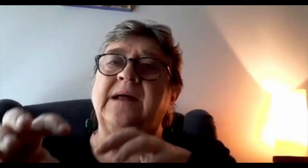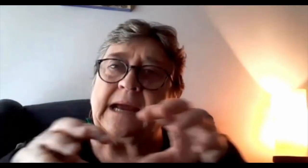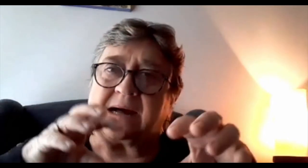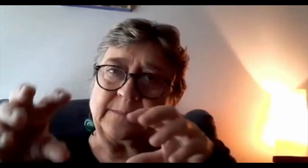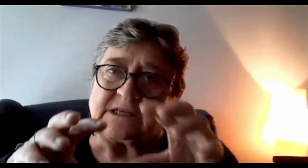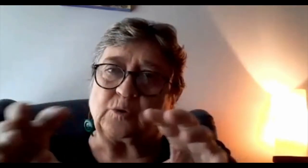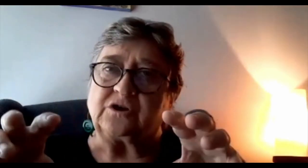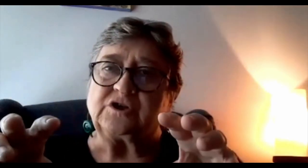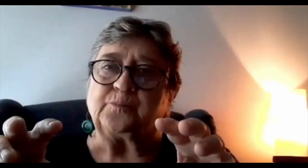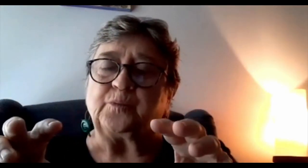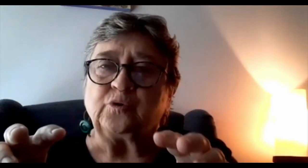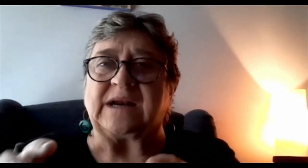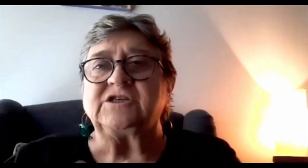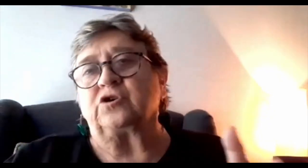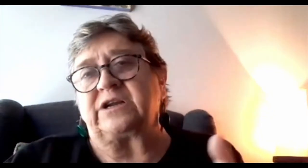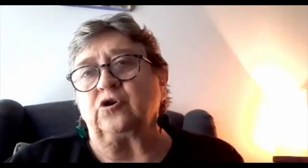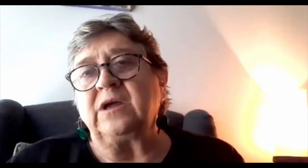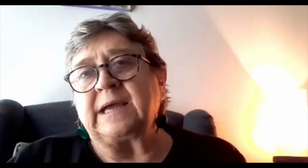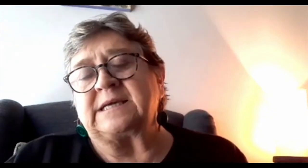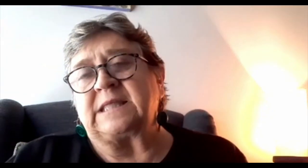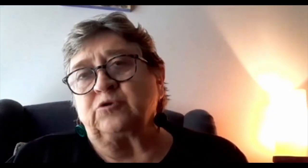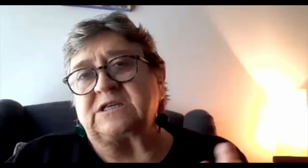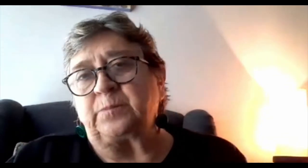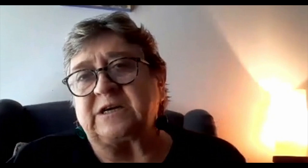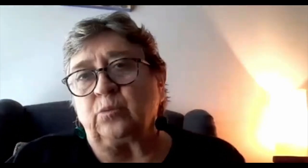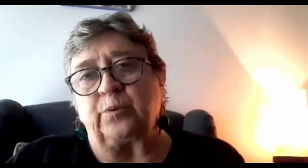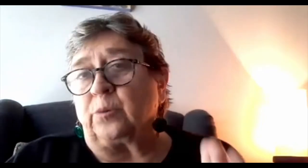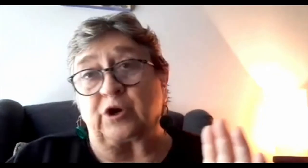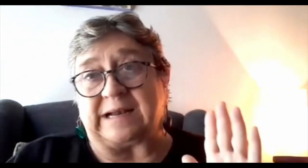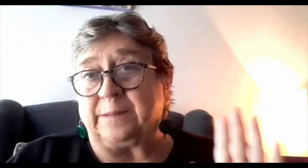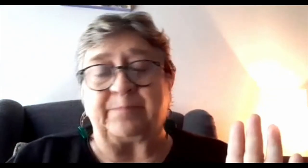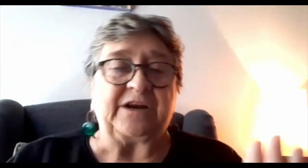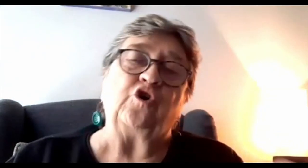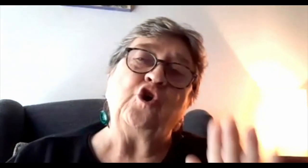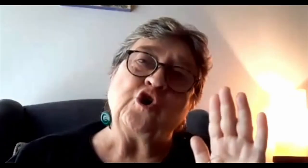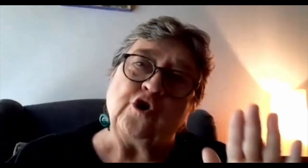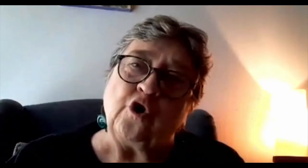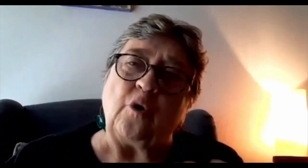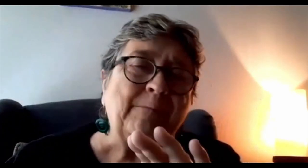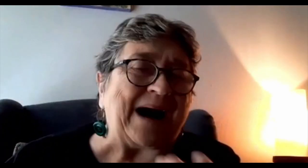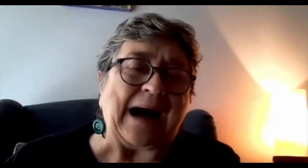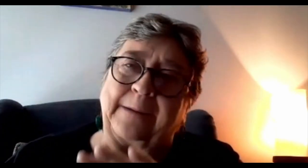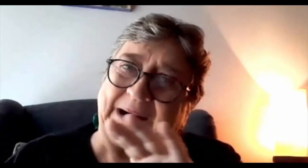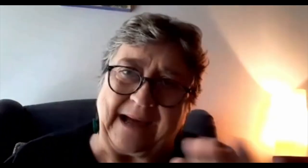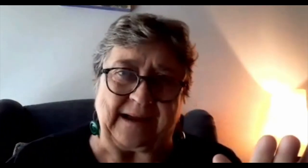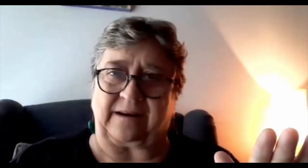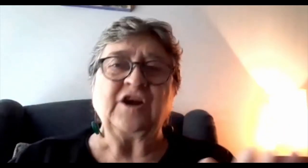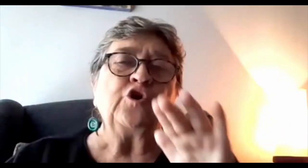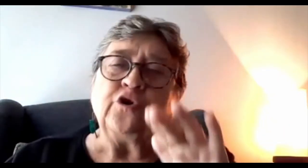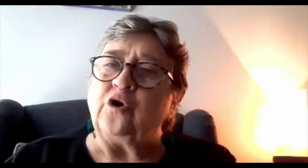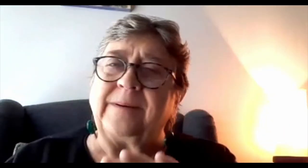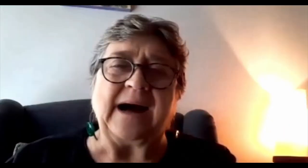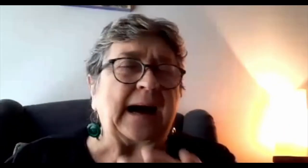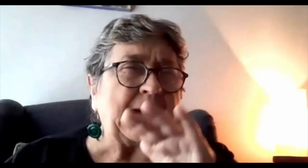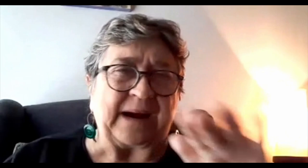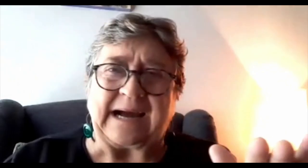profunda, además de cuestiones puntuales, yo creo que tenemos que esperar un poco, porque el imperio no va a parar,